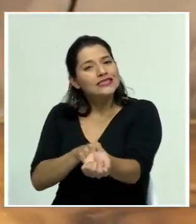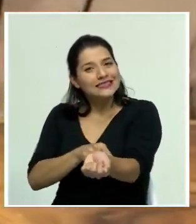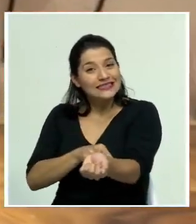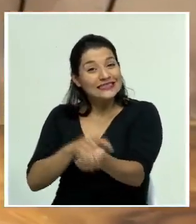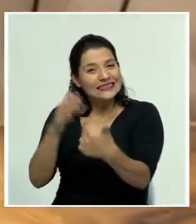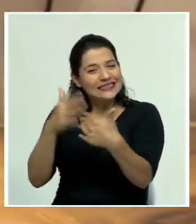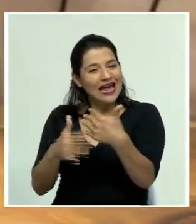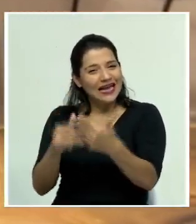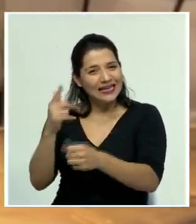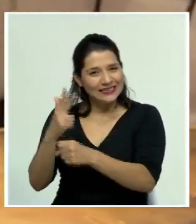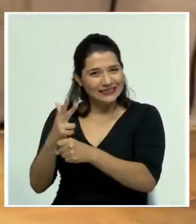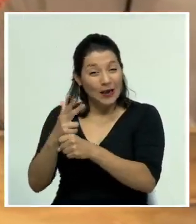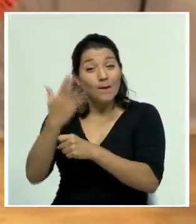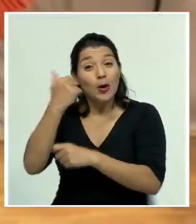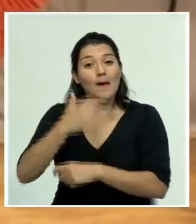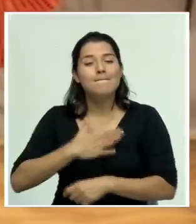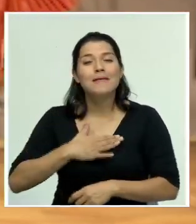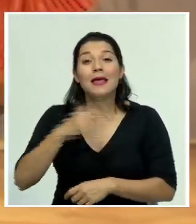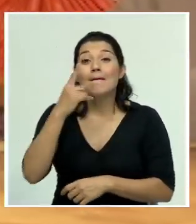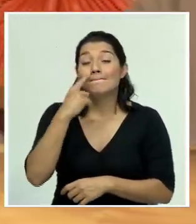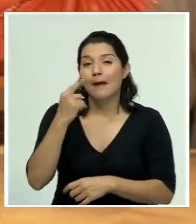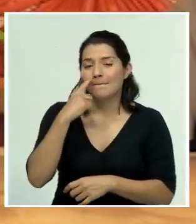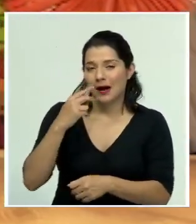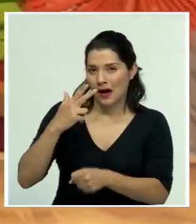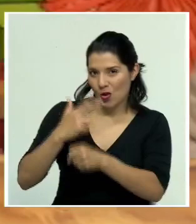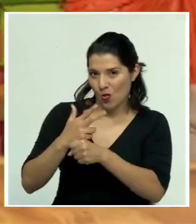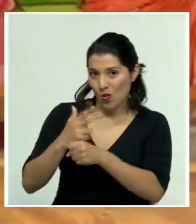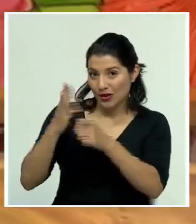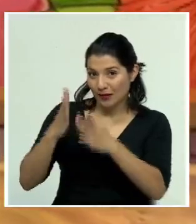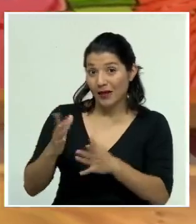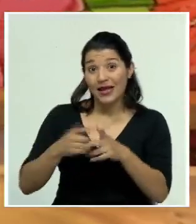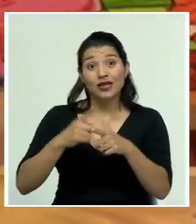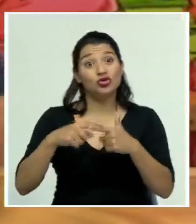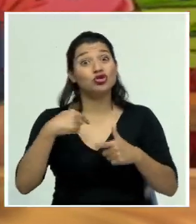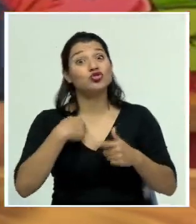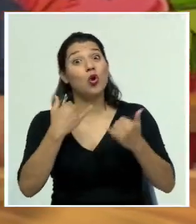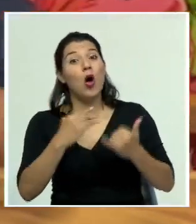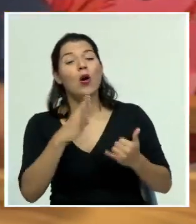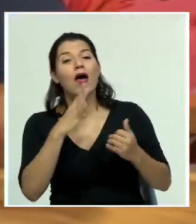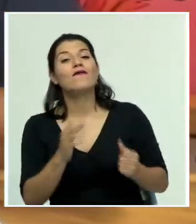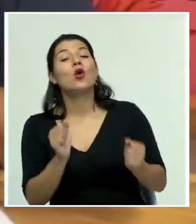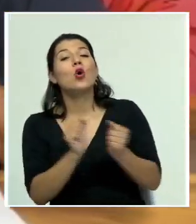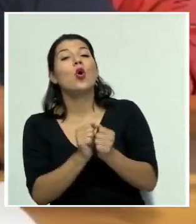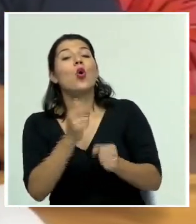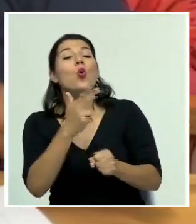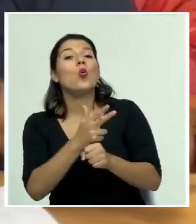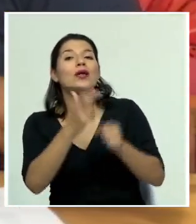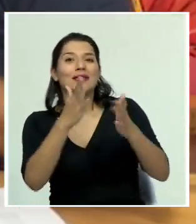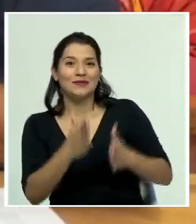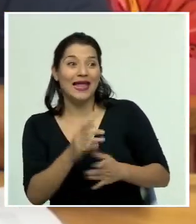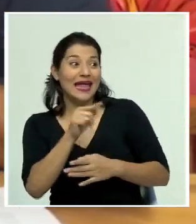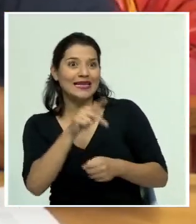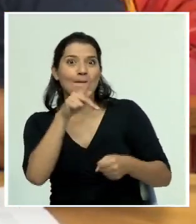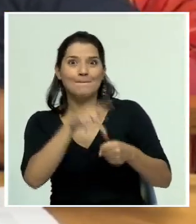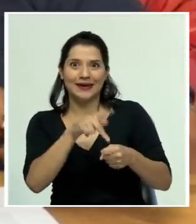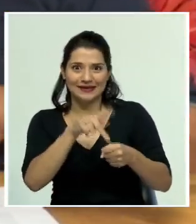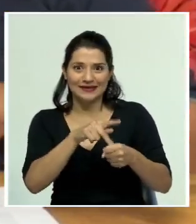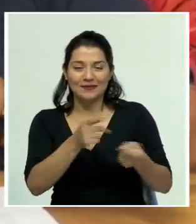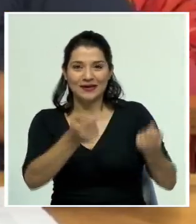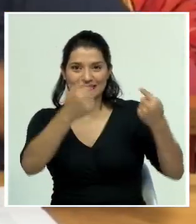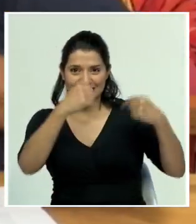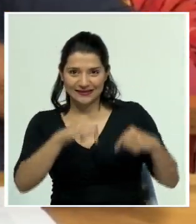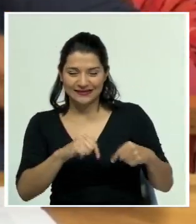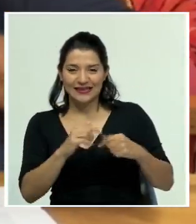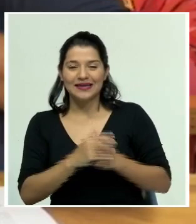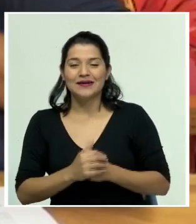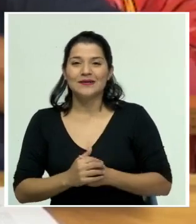papá es guatemalteco y voy a hablar con una guatemalteca que está participando también como tallerista en el